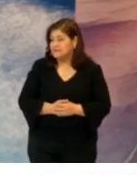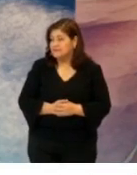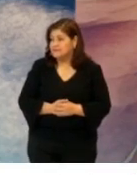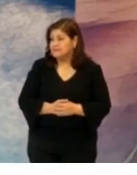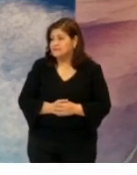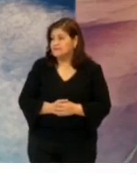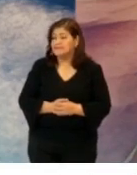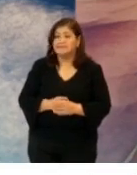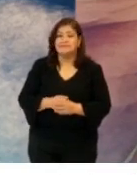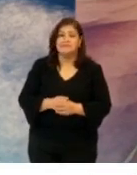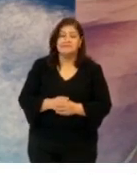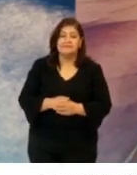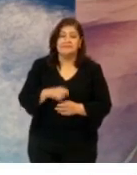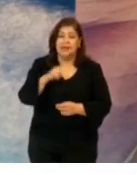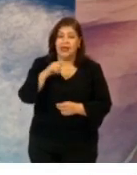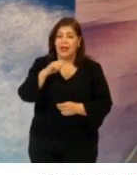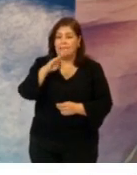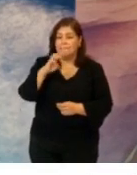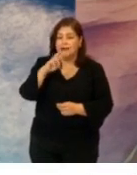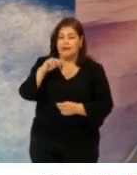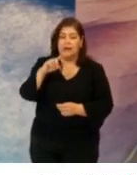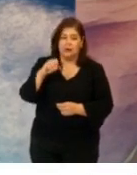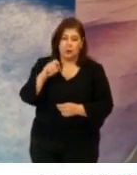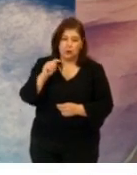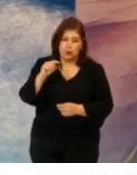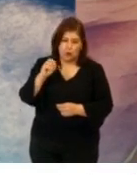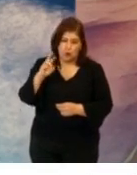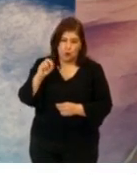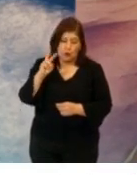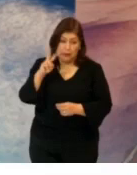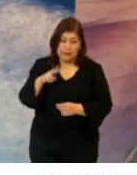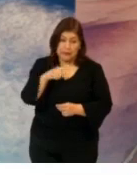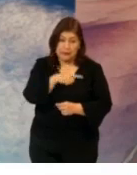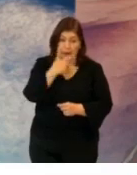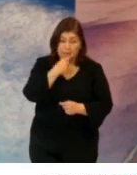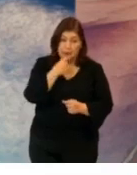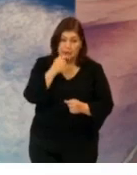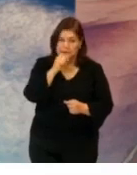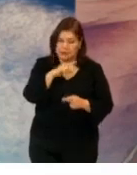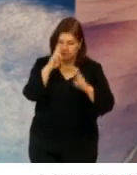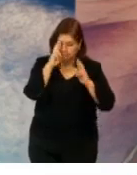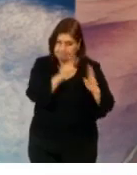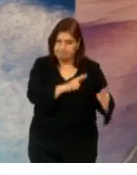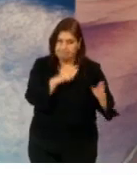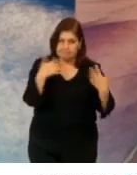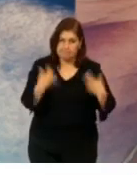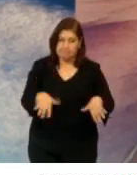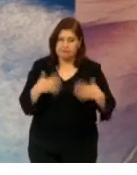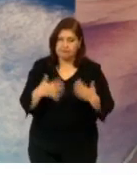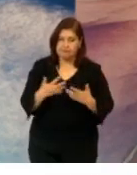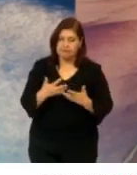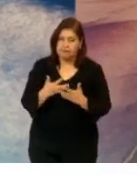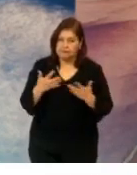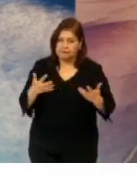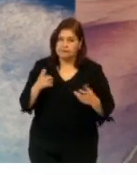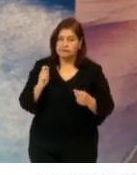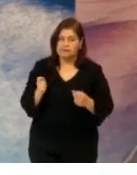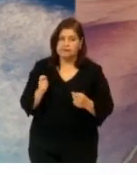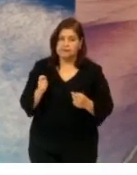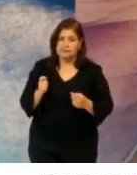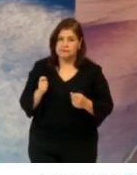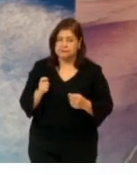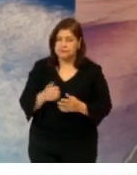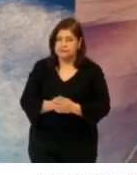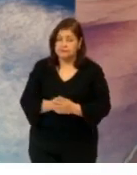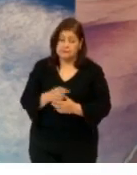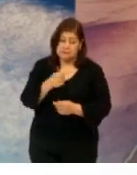Y Bernardo Toro, que es un nombre al que le tenemos enorme respeto. Si el término no le gusta,